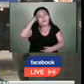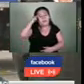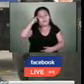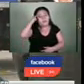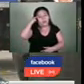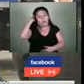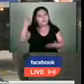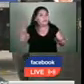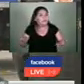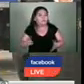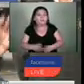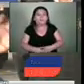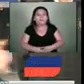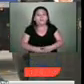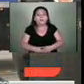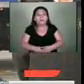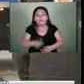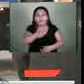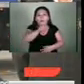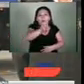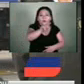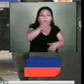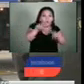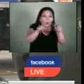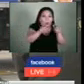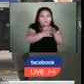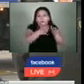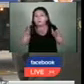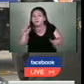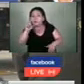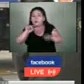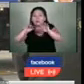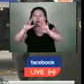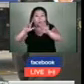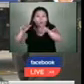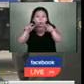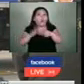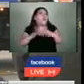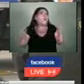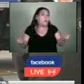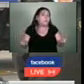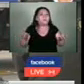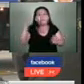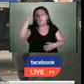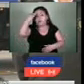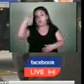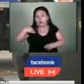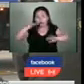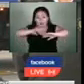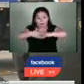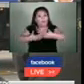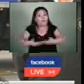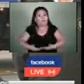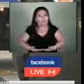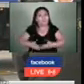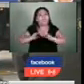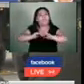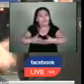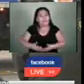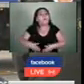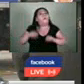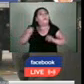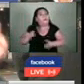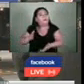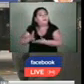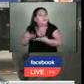las personas entre 12 y 18 años y los grupos poblacionales como las embarazadas, las mujeres embarazadas, pueden llegar